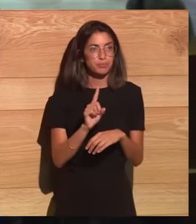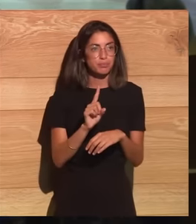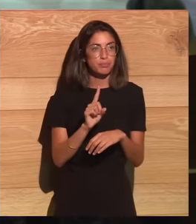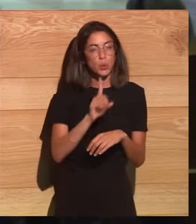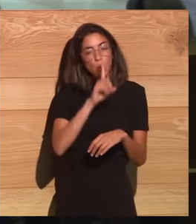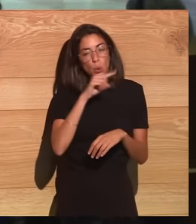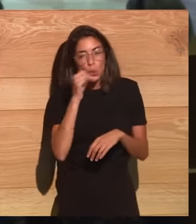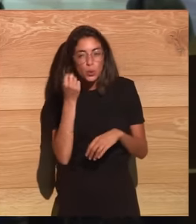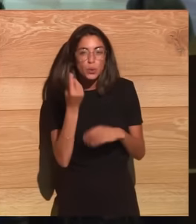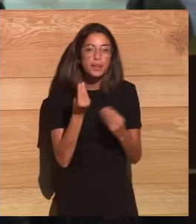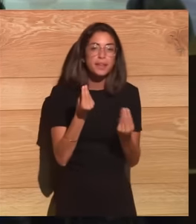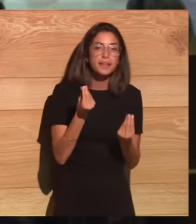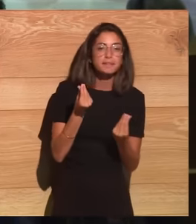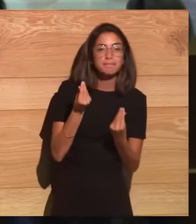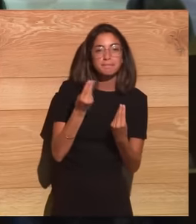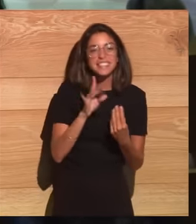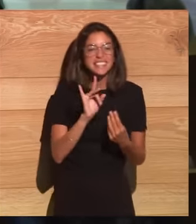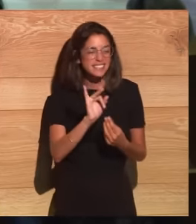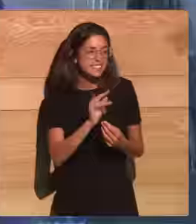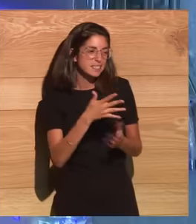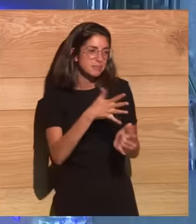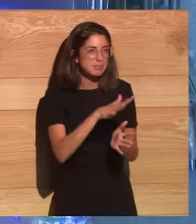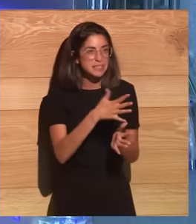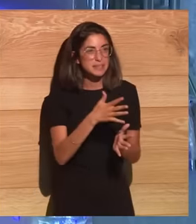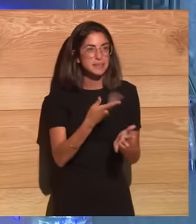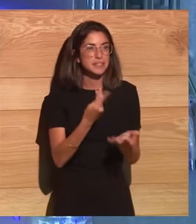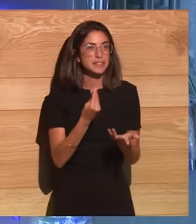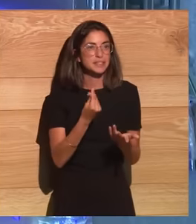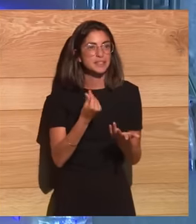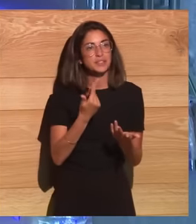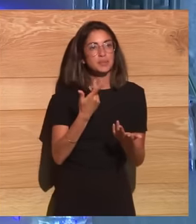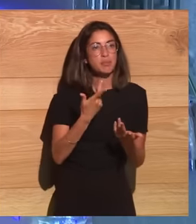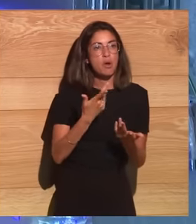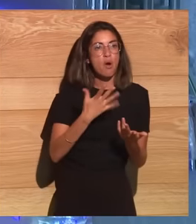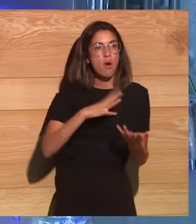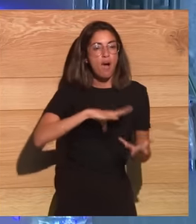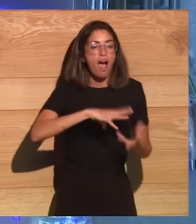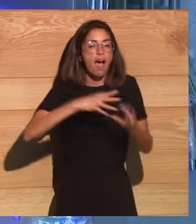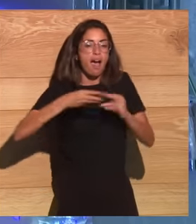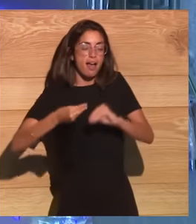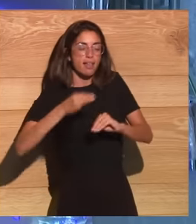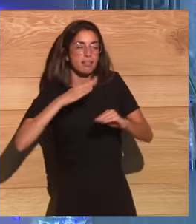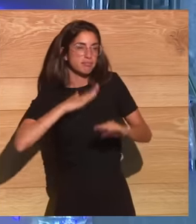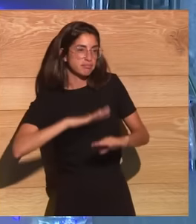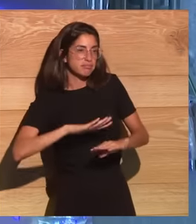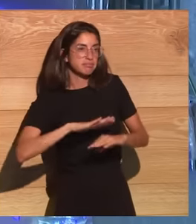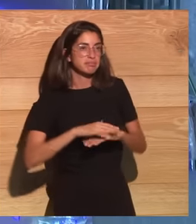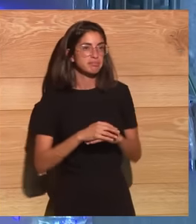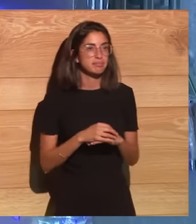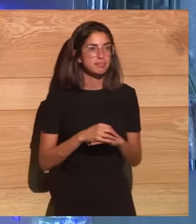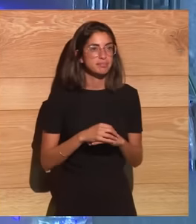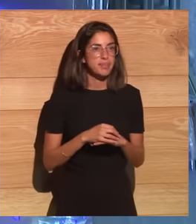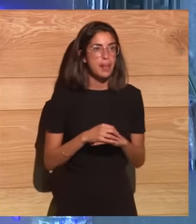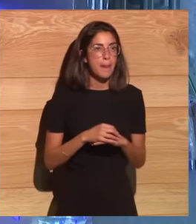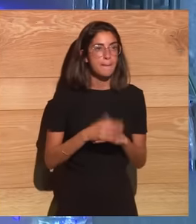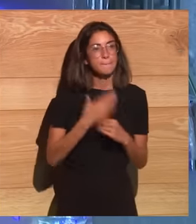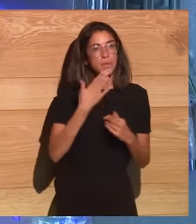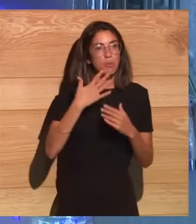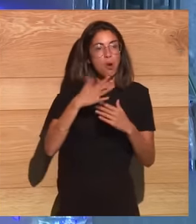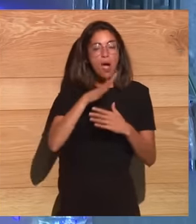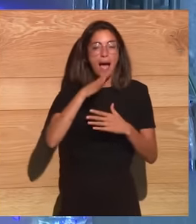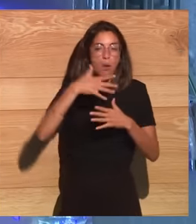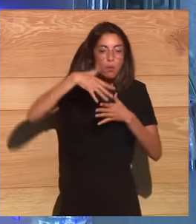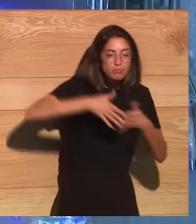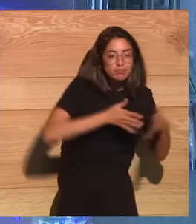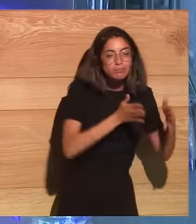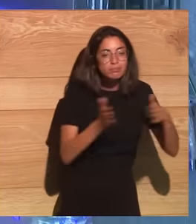¿Dulce? Eso, por ahí, pues, iría acomodaticio, a lo mejor sería la palabra. Sí, igual mejor que dulce. Quiero decir, es como el agua, él busca el